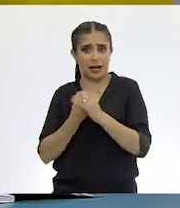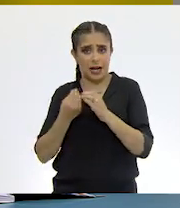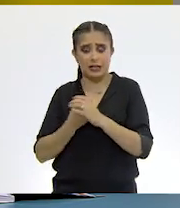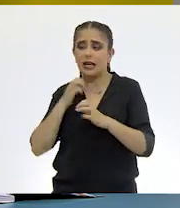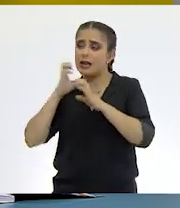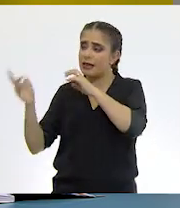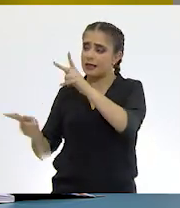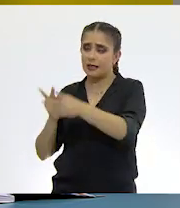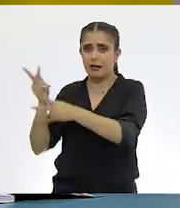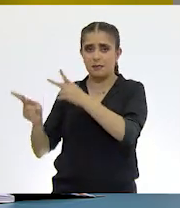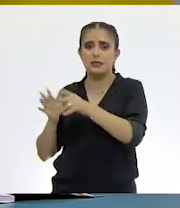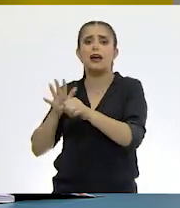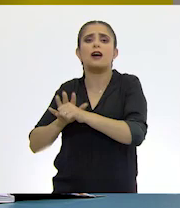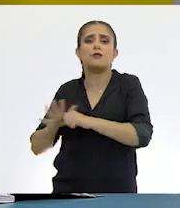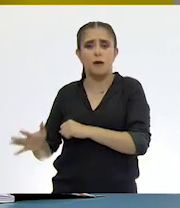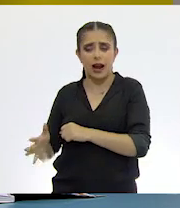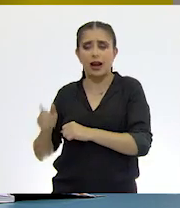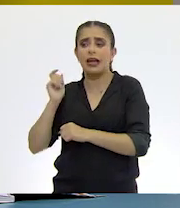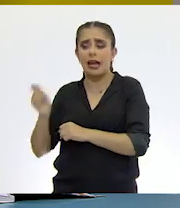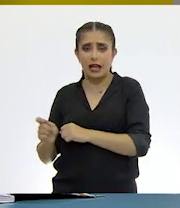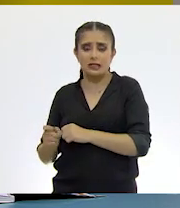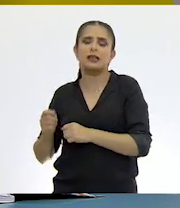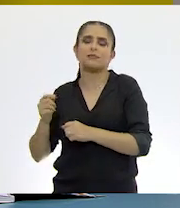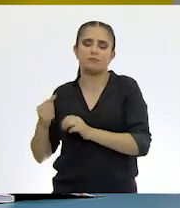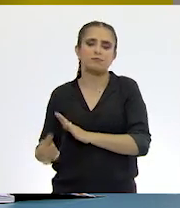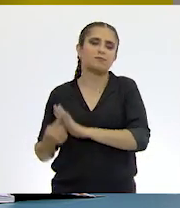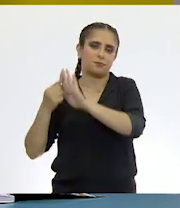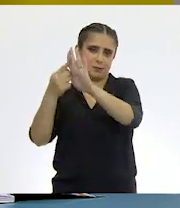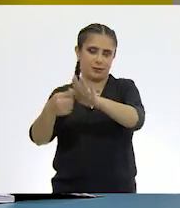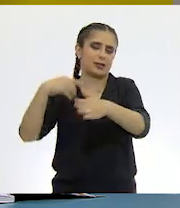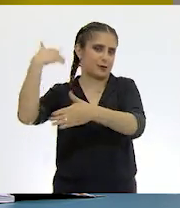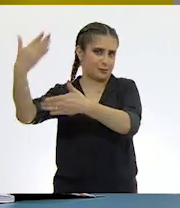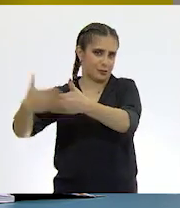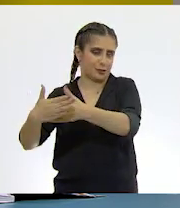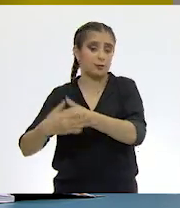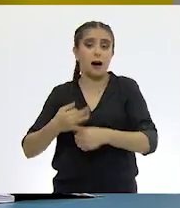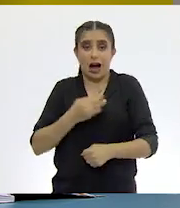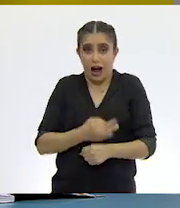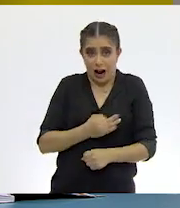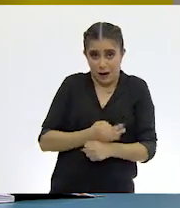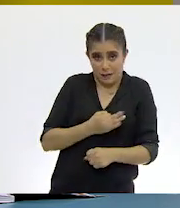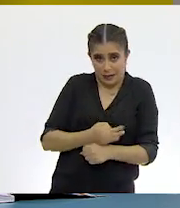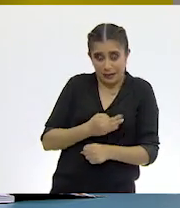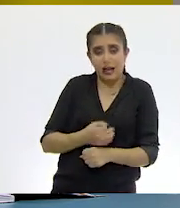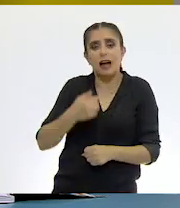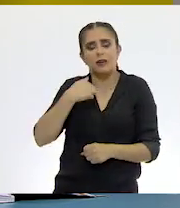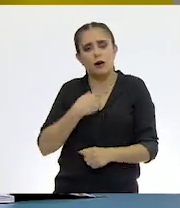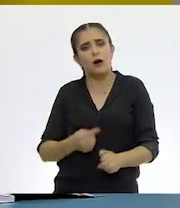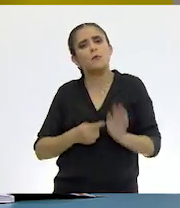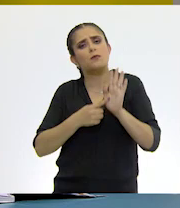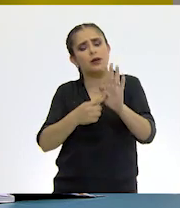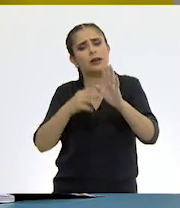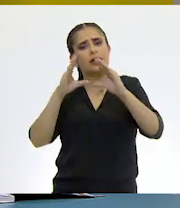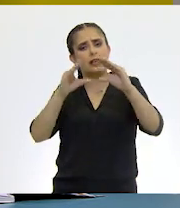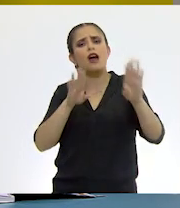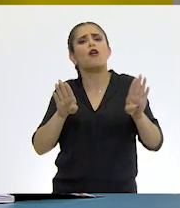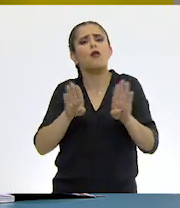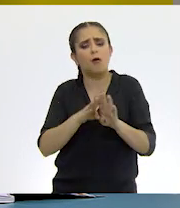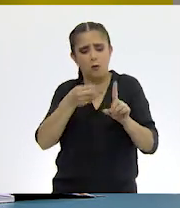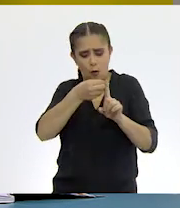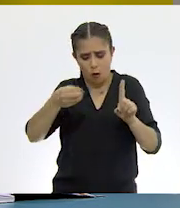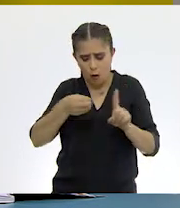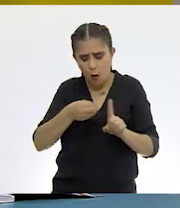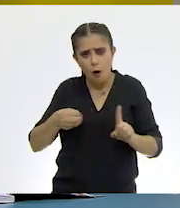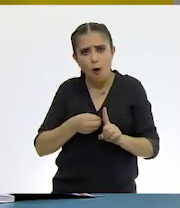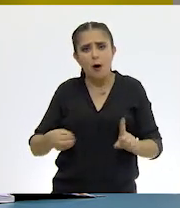entrevista, pero ahorita te voy a presentar precisamente en un momento cómo están estructuradas esas